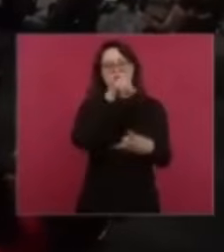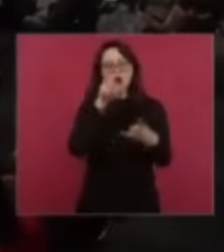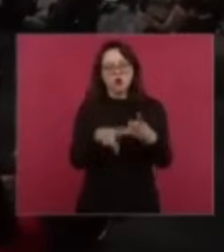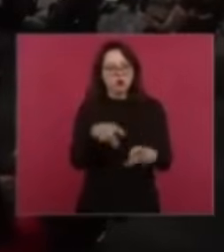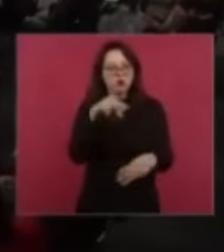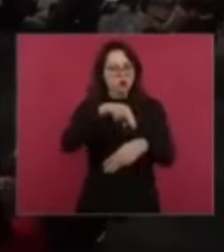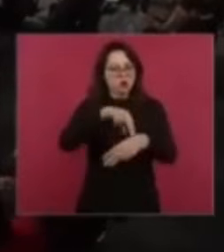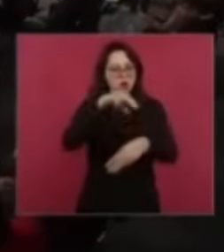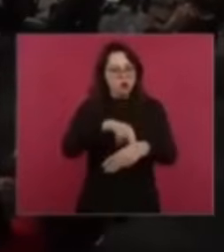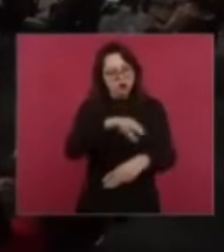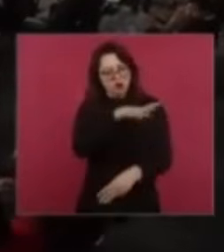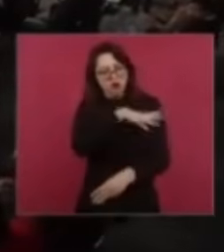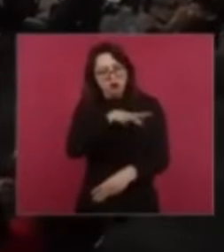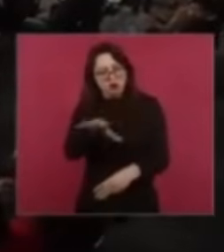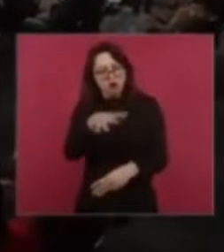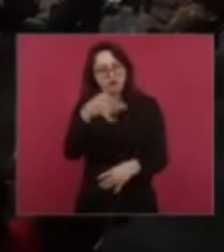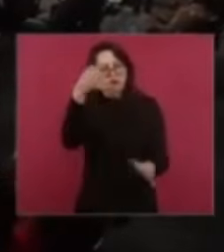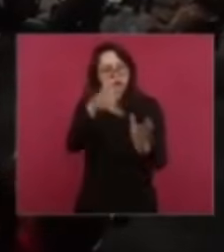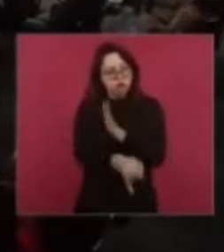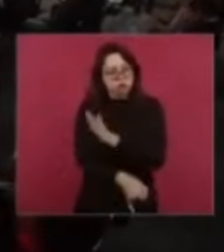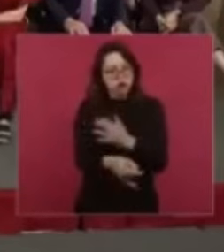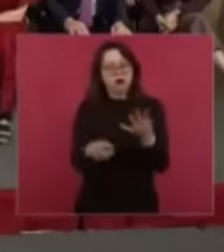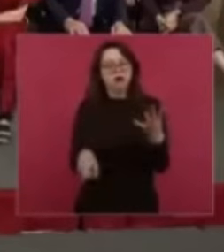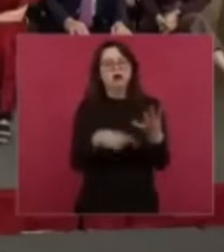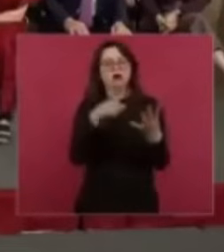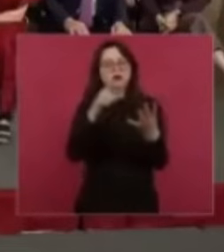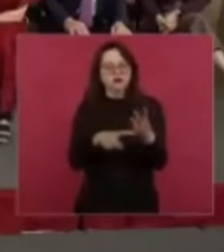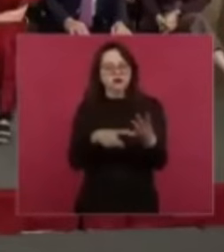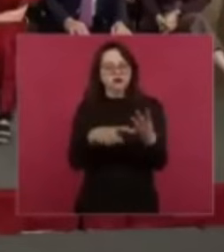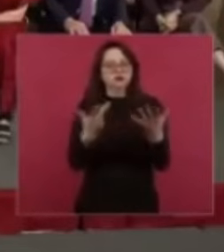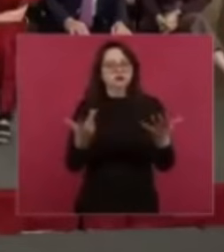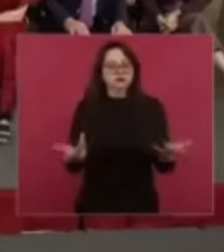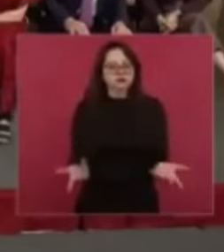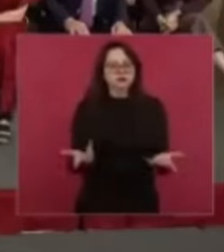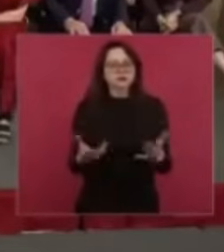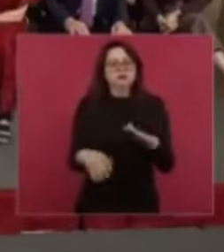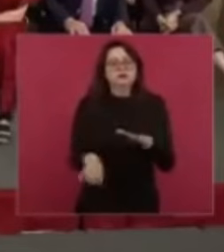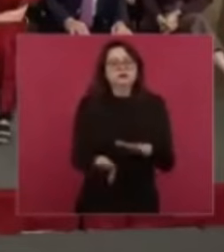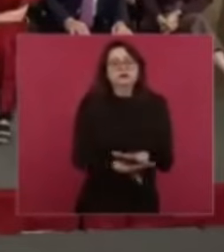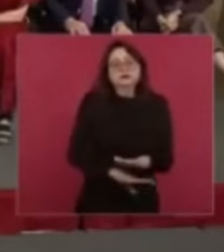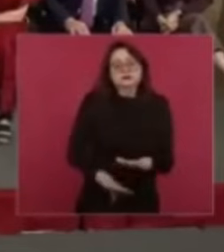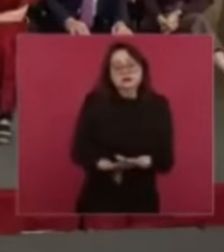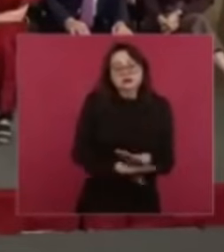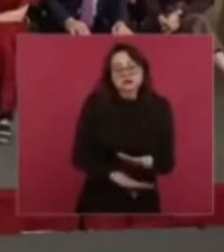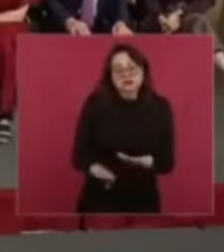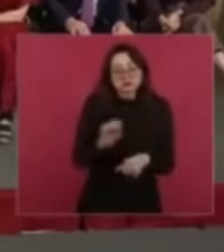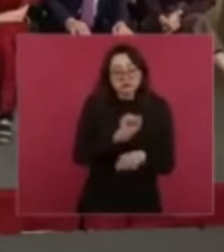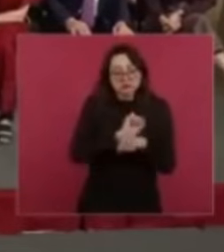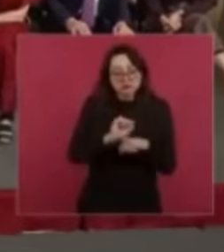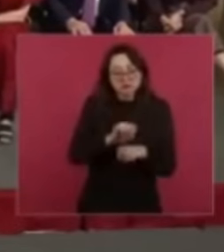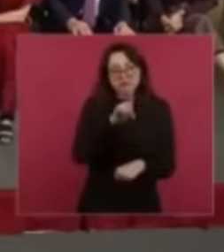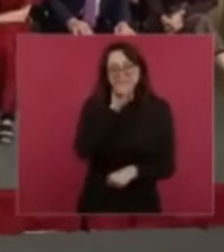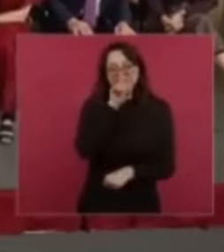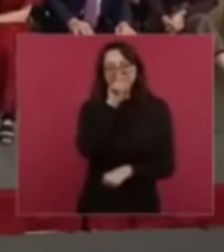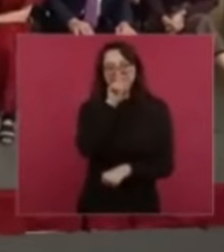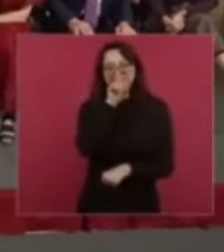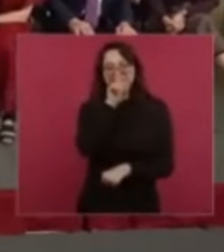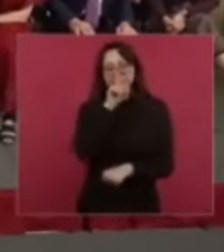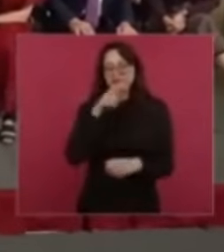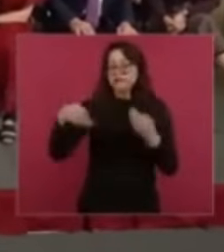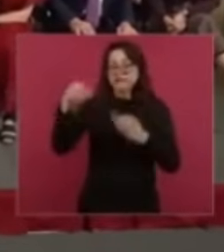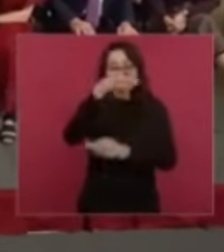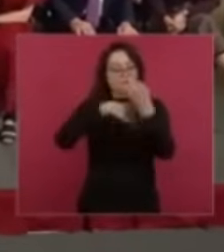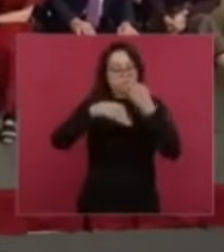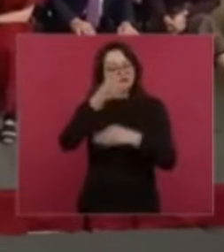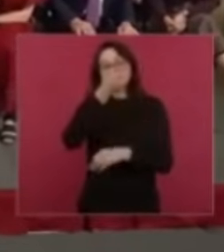tenga eh el derecho al llamado cuadro básico sino a todas las medicinas